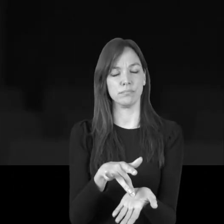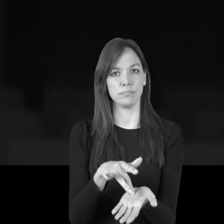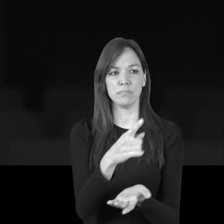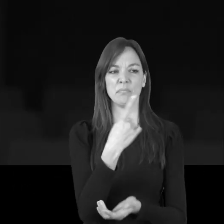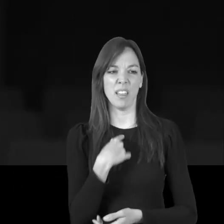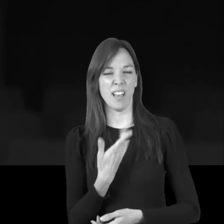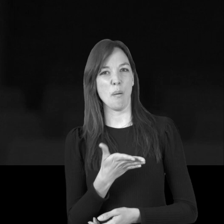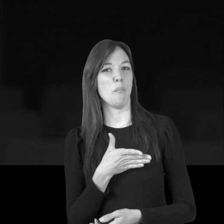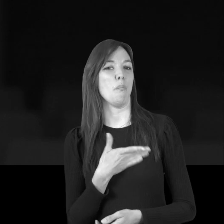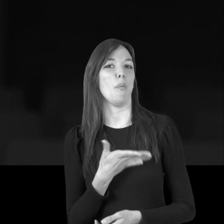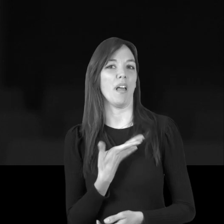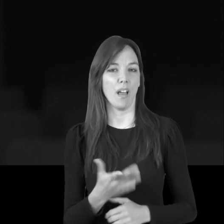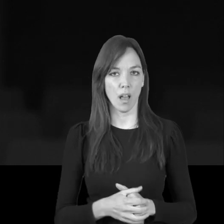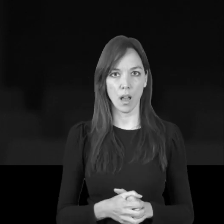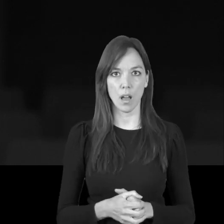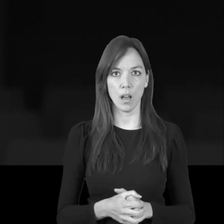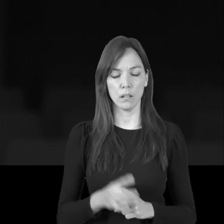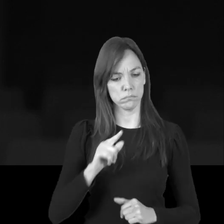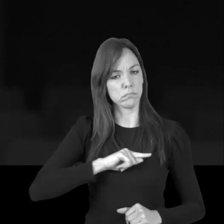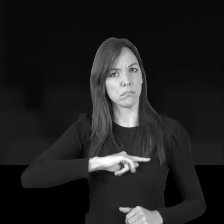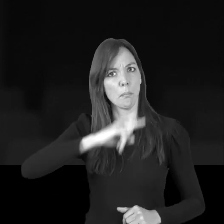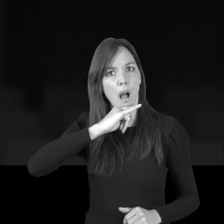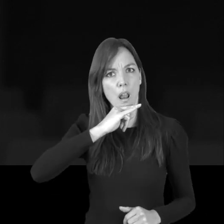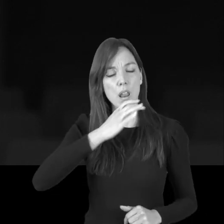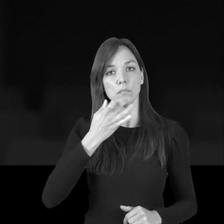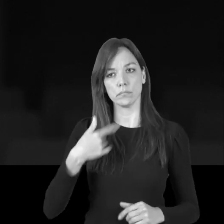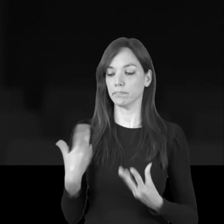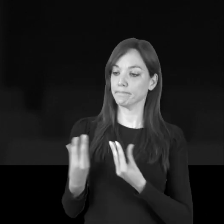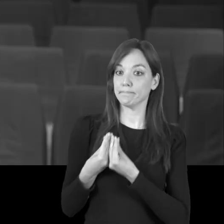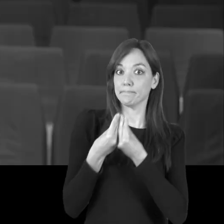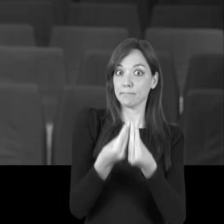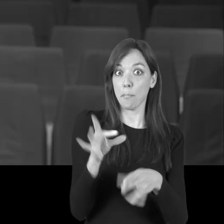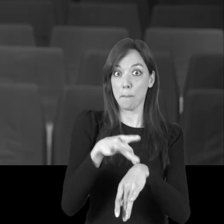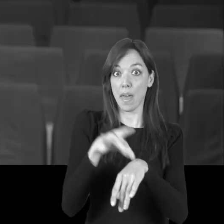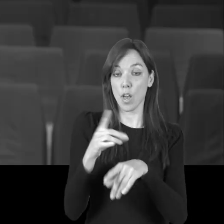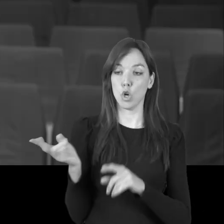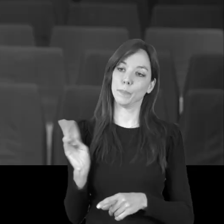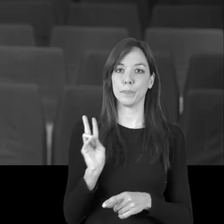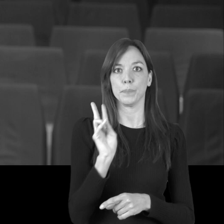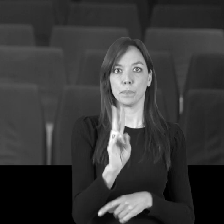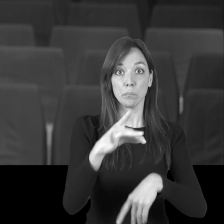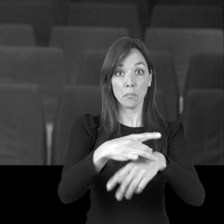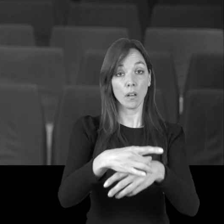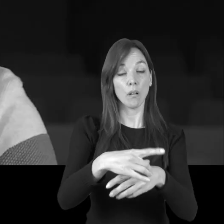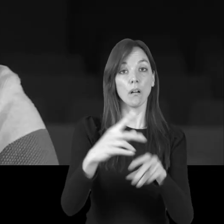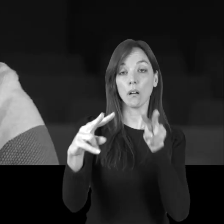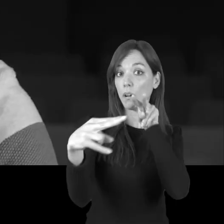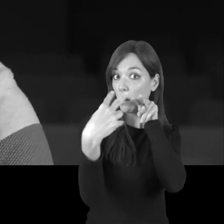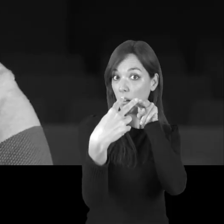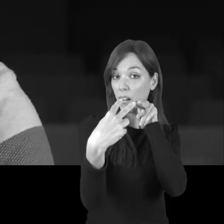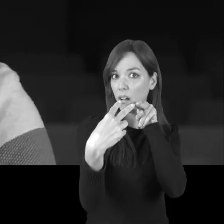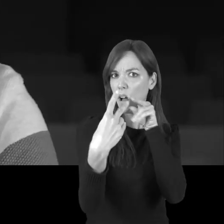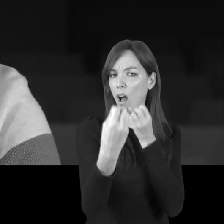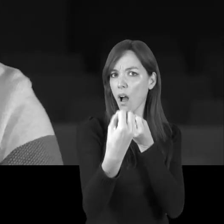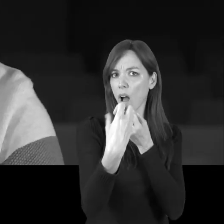hemos dicho, y que te digan pobrecito, pues te lo tomas a mal. Cuando tú vas acompañado a un médico, en vez de